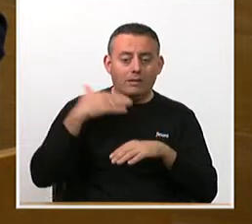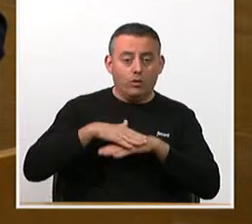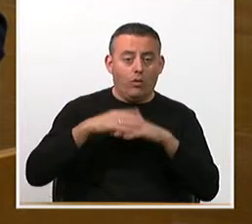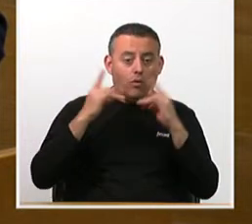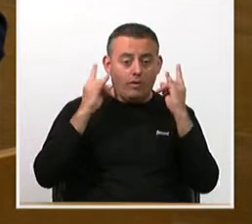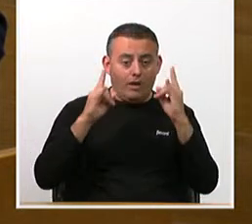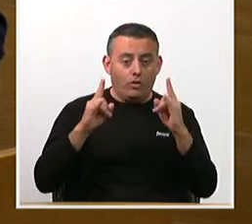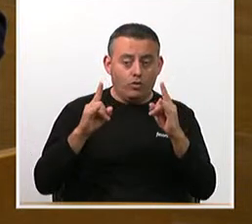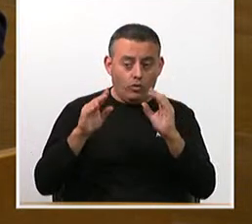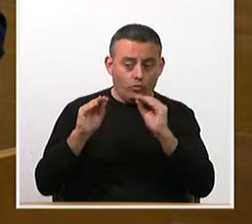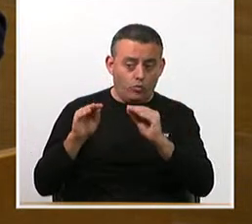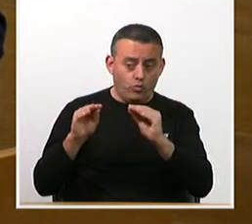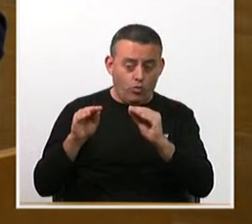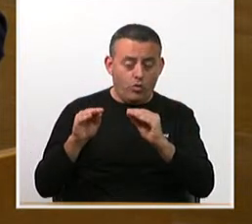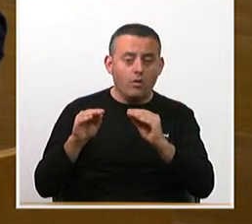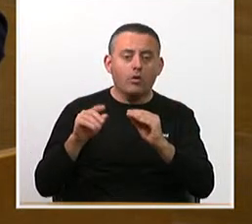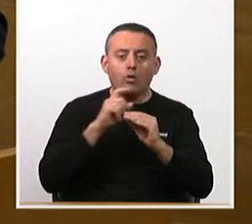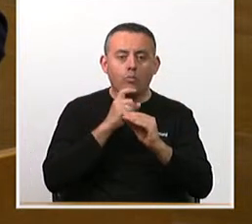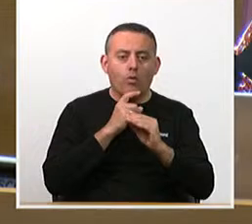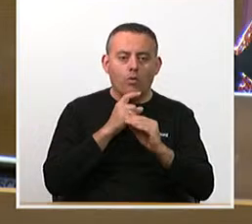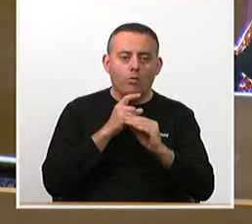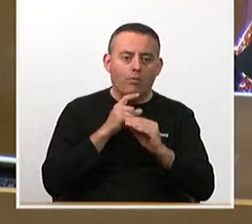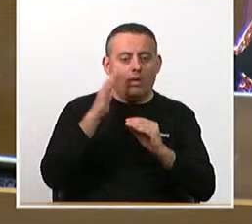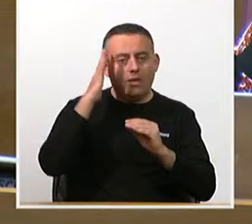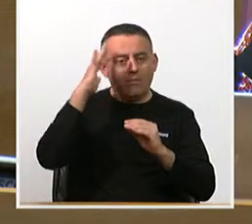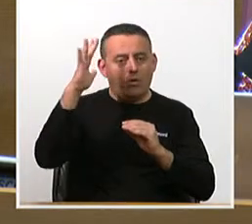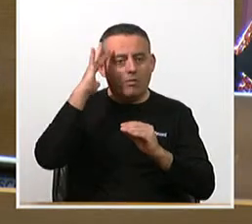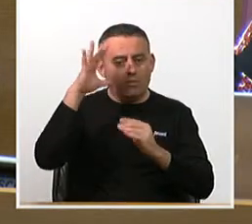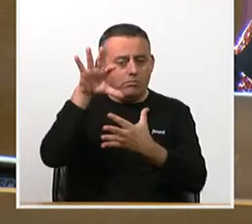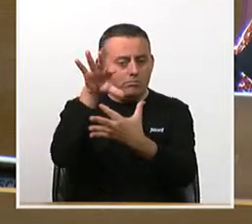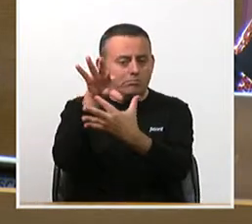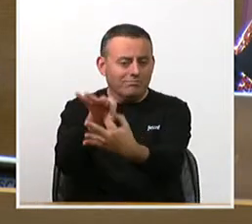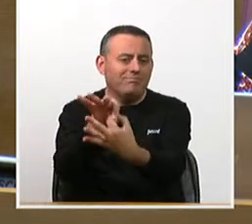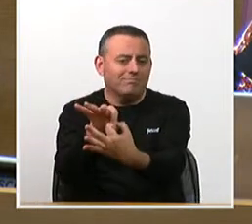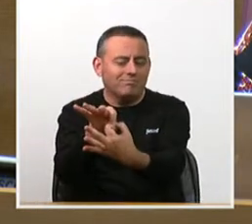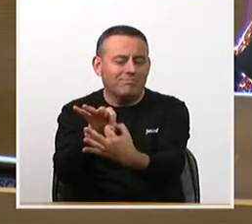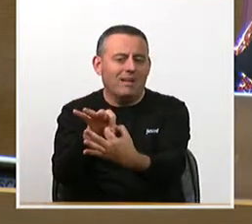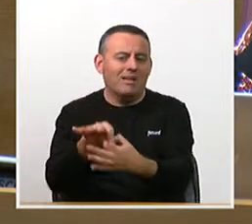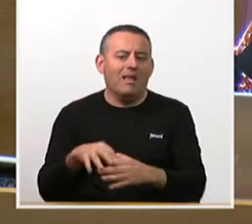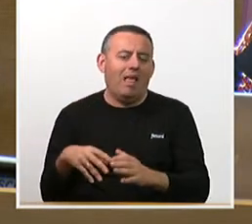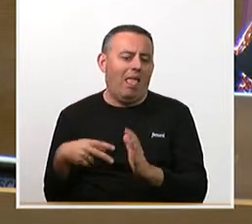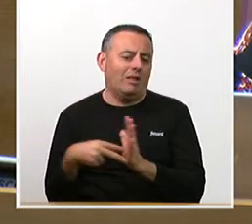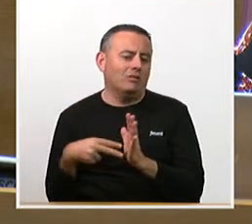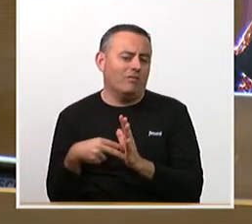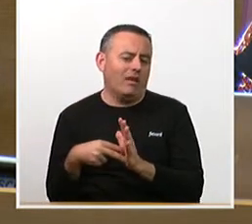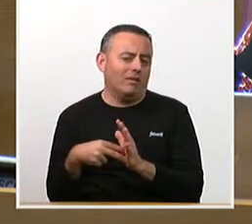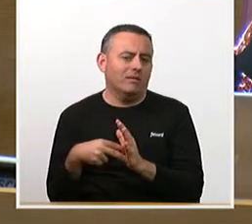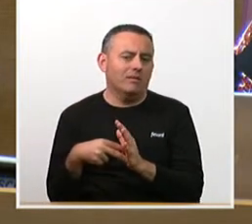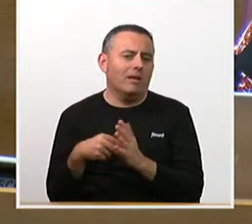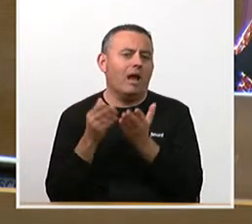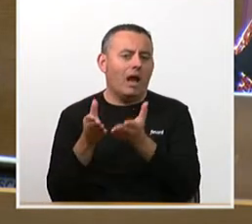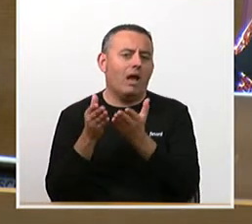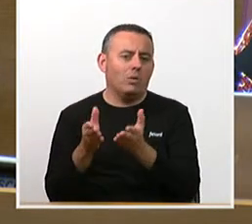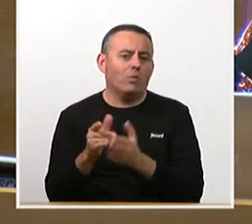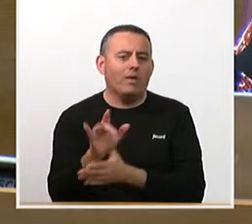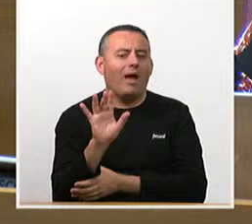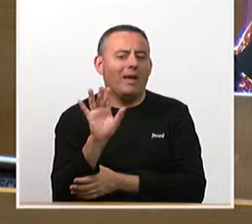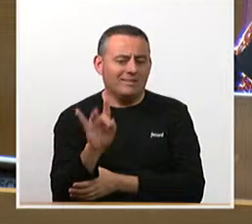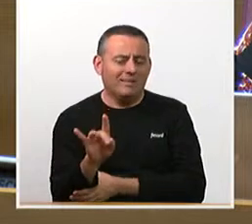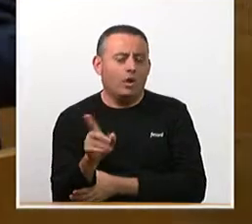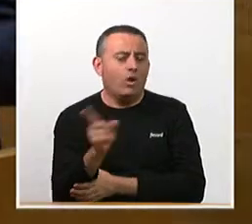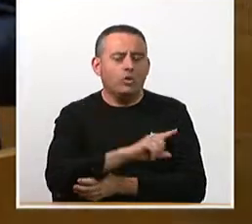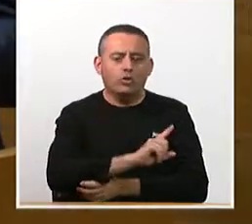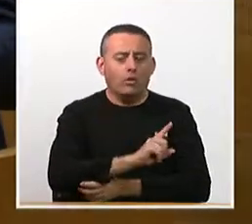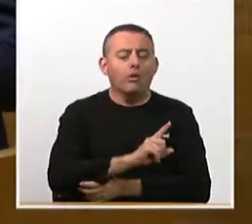amiguismo ideológico el ayudar solo a los amigos y ahora hablaremos de eso ya he repetido